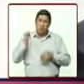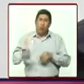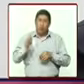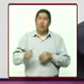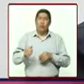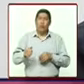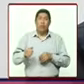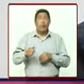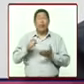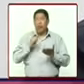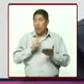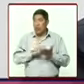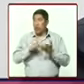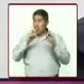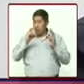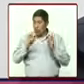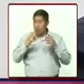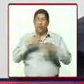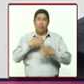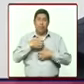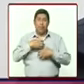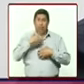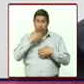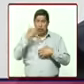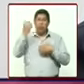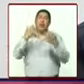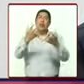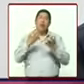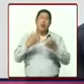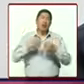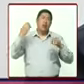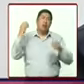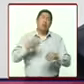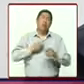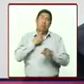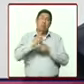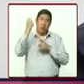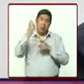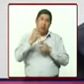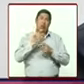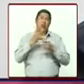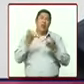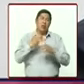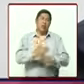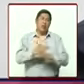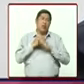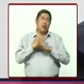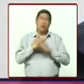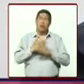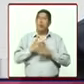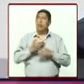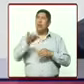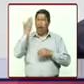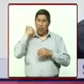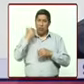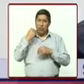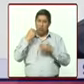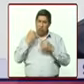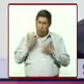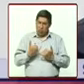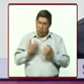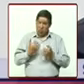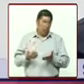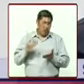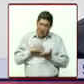judiciales. Si este tipo de amparos pretenden perjudicar o el estancamiento nuevamente, como lo hicieron en su momento, sería